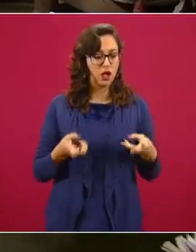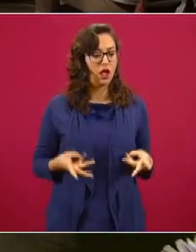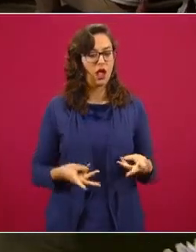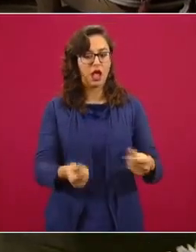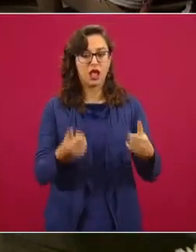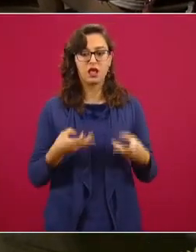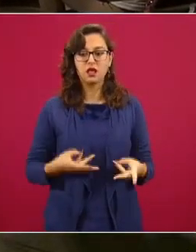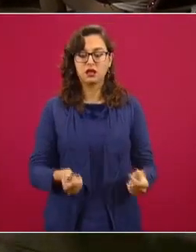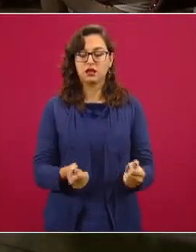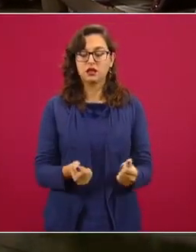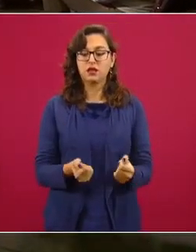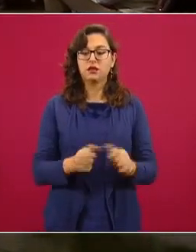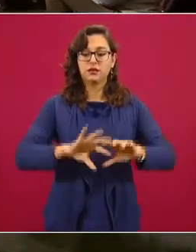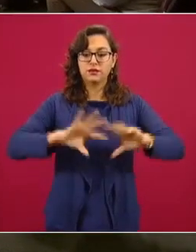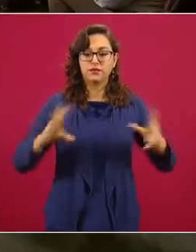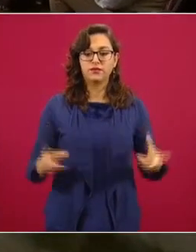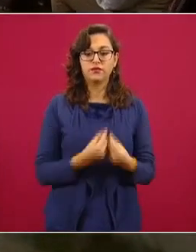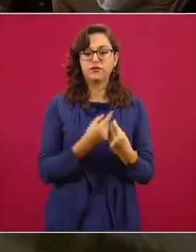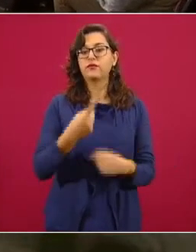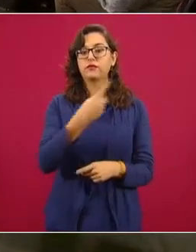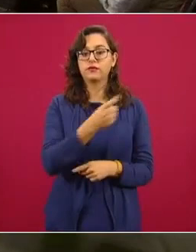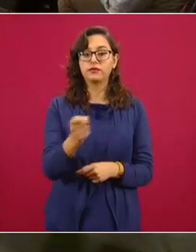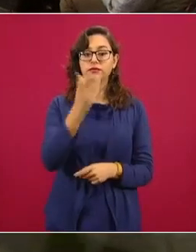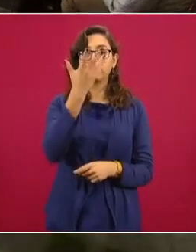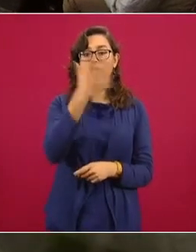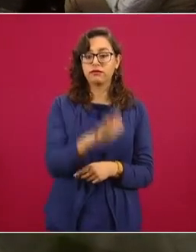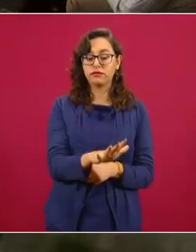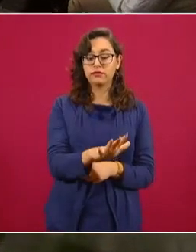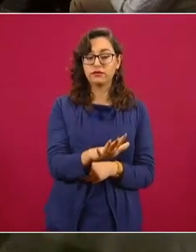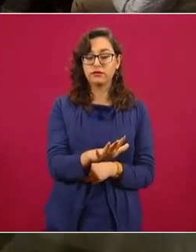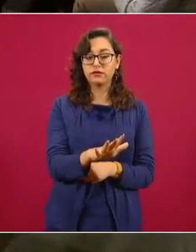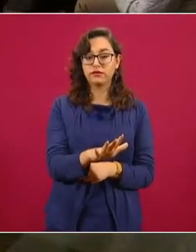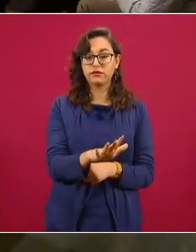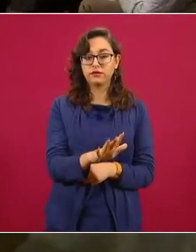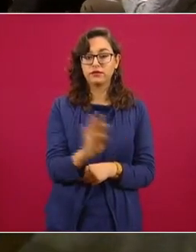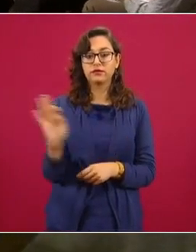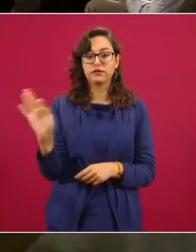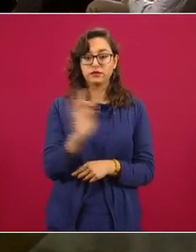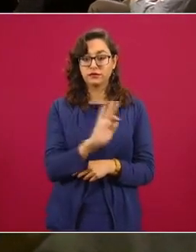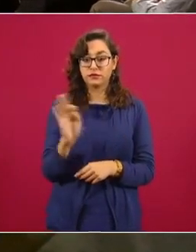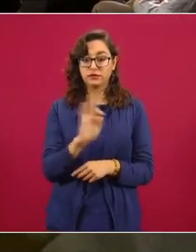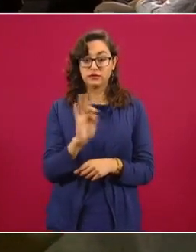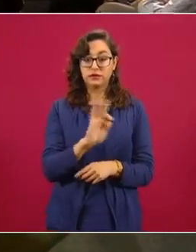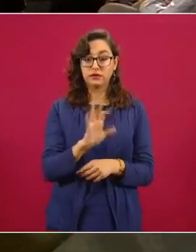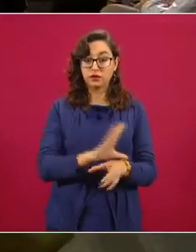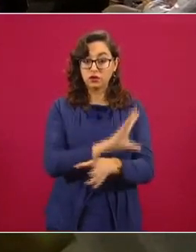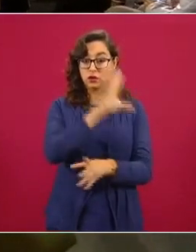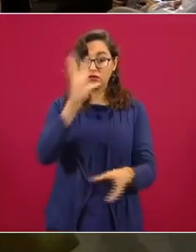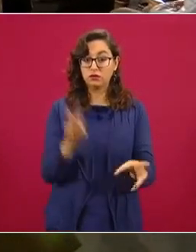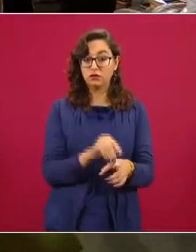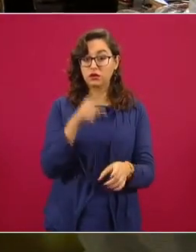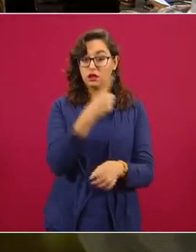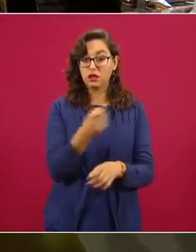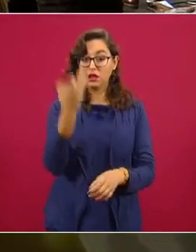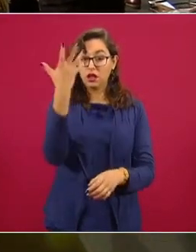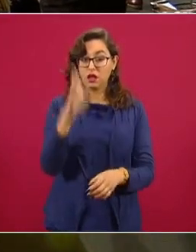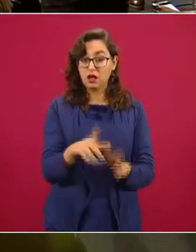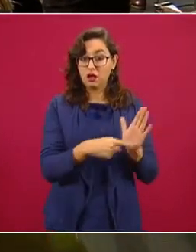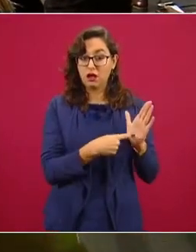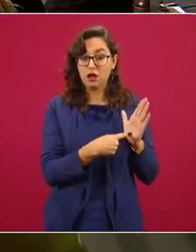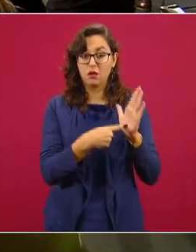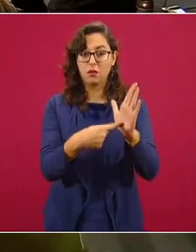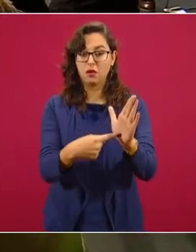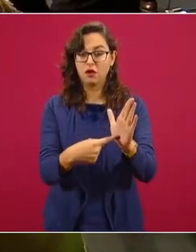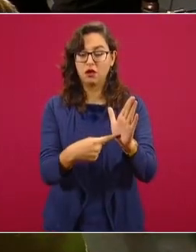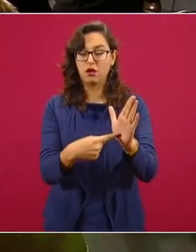Son 110, a lo mejor no vamos a tratar aquí los 110, vamos